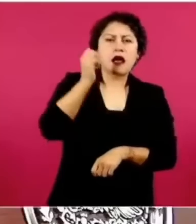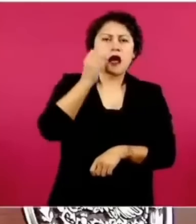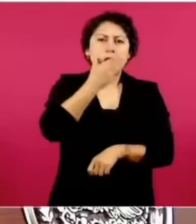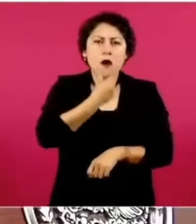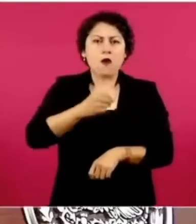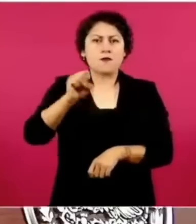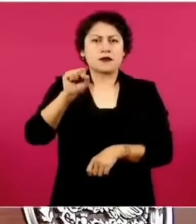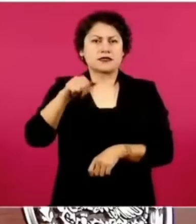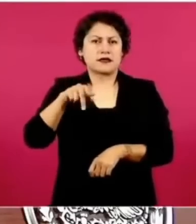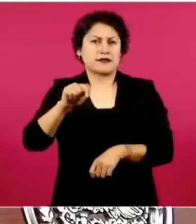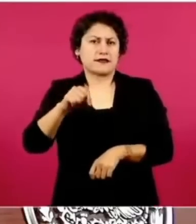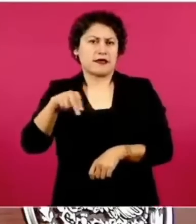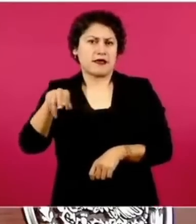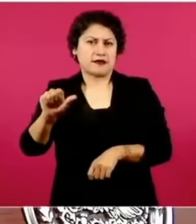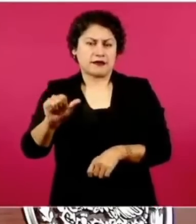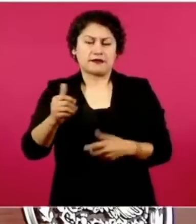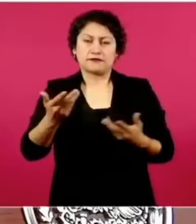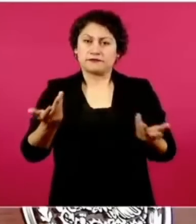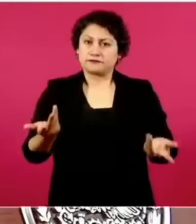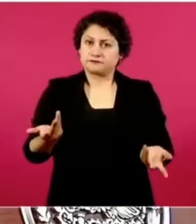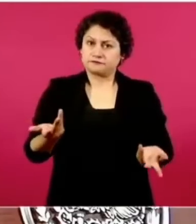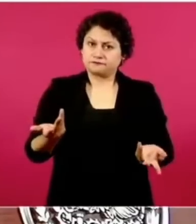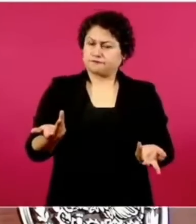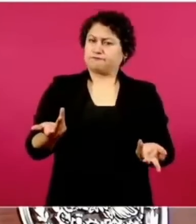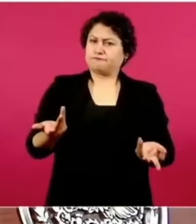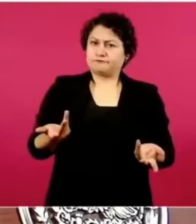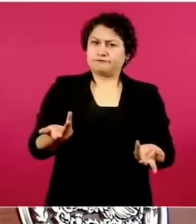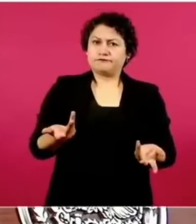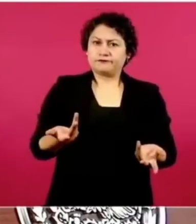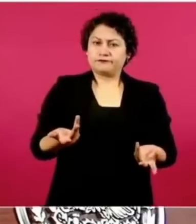que, dicho sea de paso, regresó